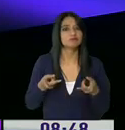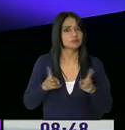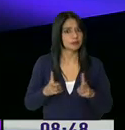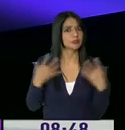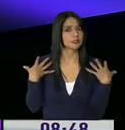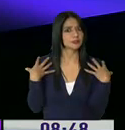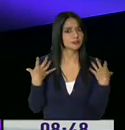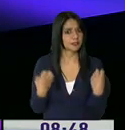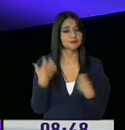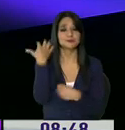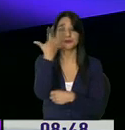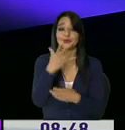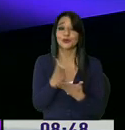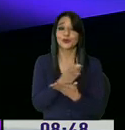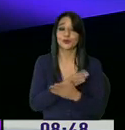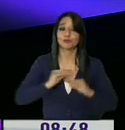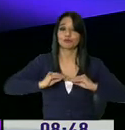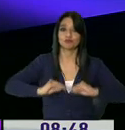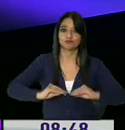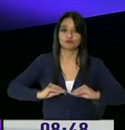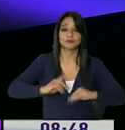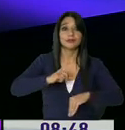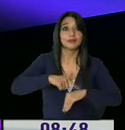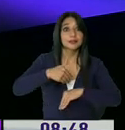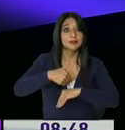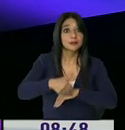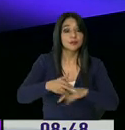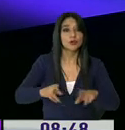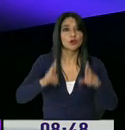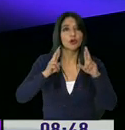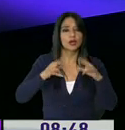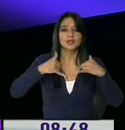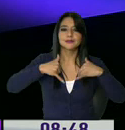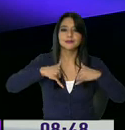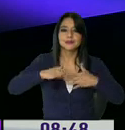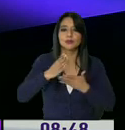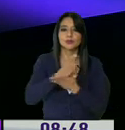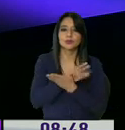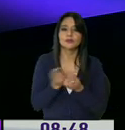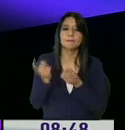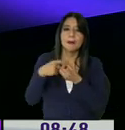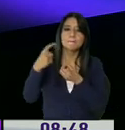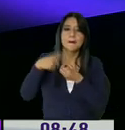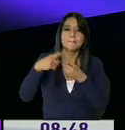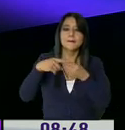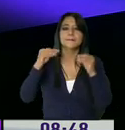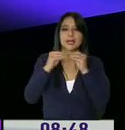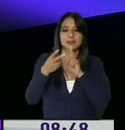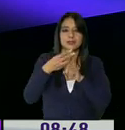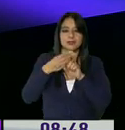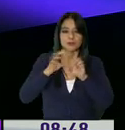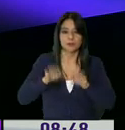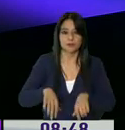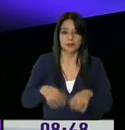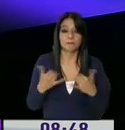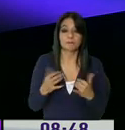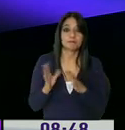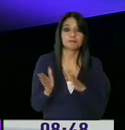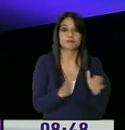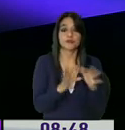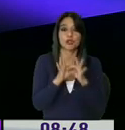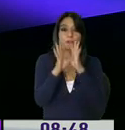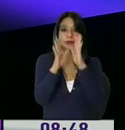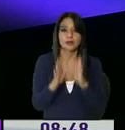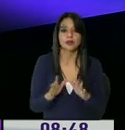estresan, lindo esto, ¿eh? Todavía tenemos un poco de tiempo, así que ojalá se sigan implementando a través de la línea digital. Adriana Rojas, vamos